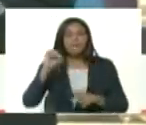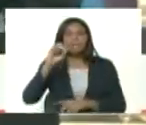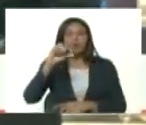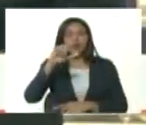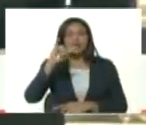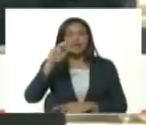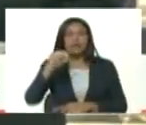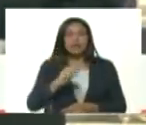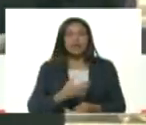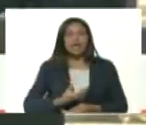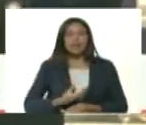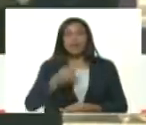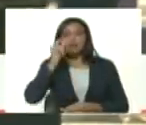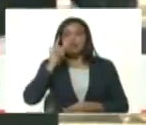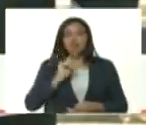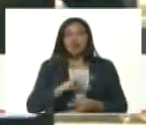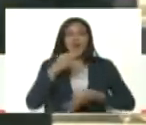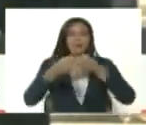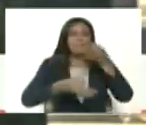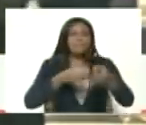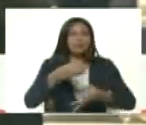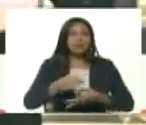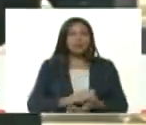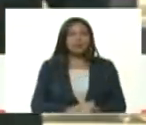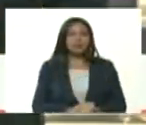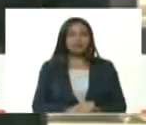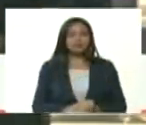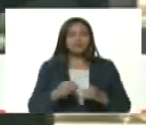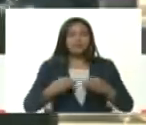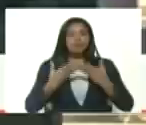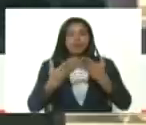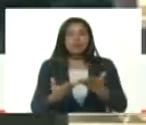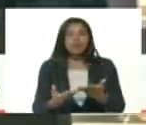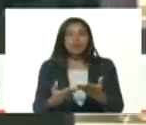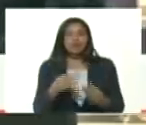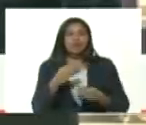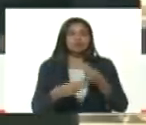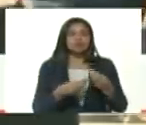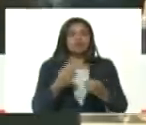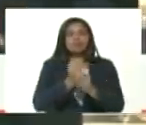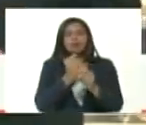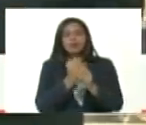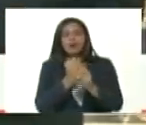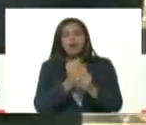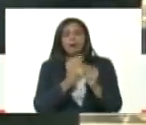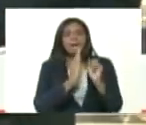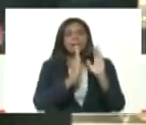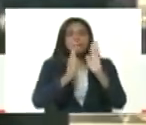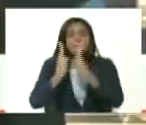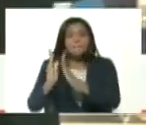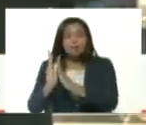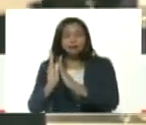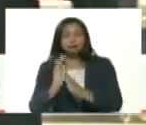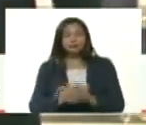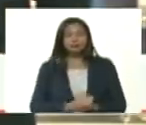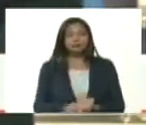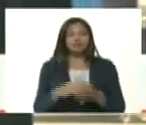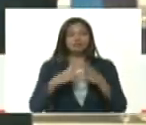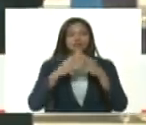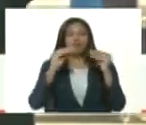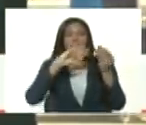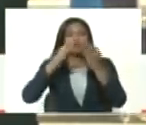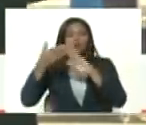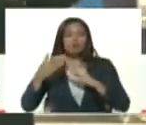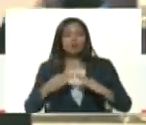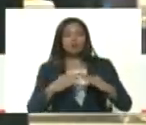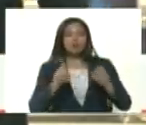el camarada alcalde Willy Casanova le va a explicar, va a expresarle lo que ha sido el trabajo organizado de toda la comunidad,